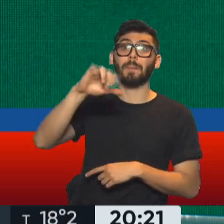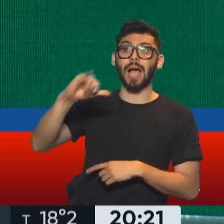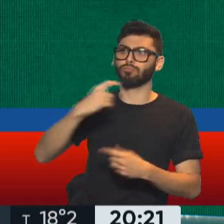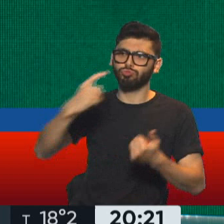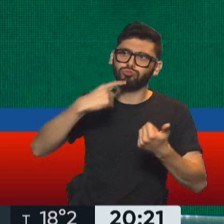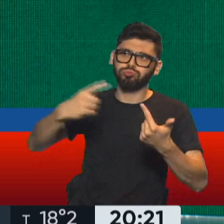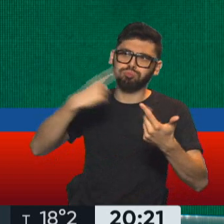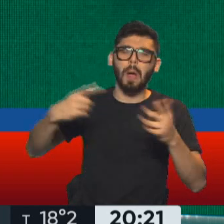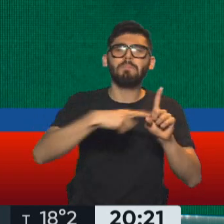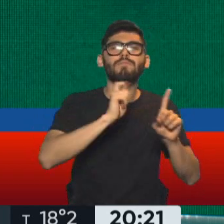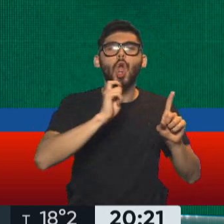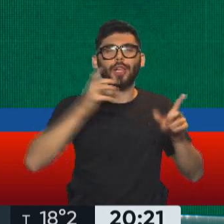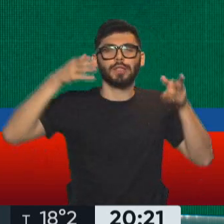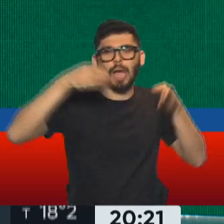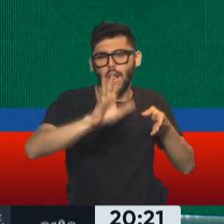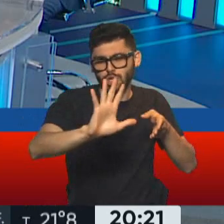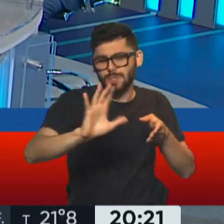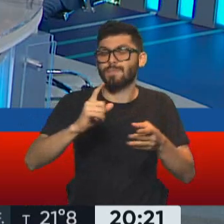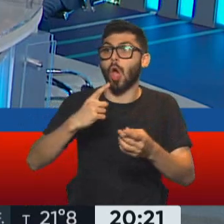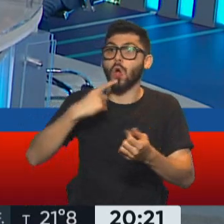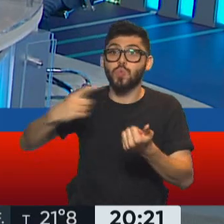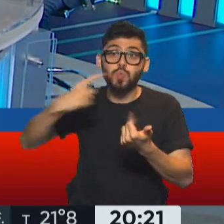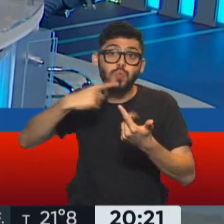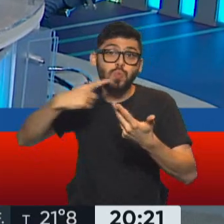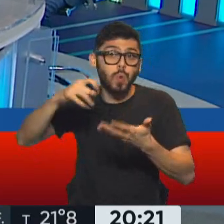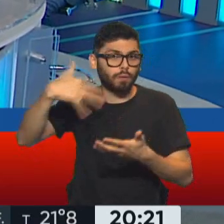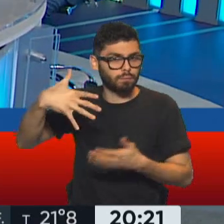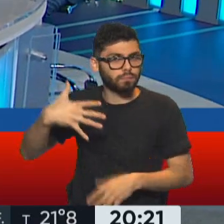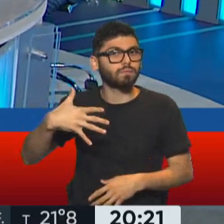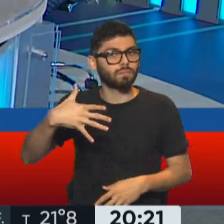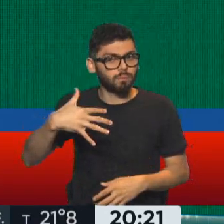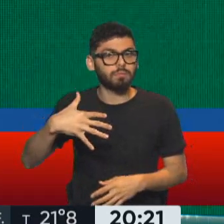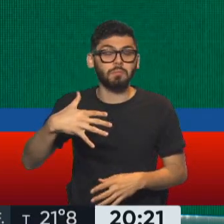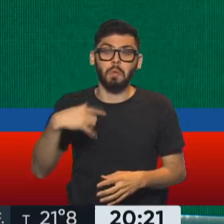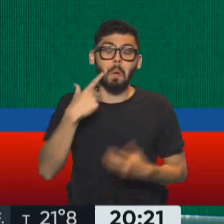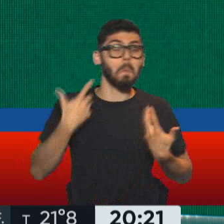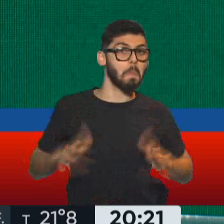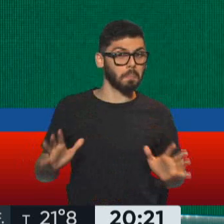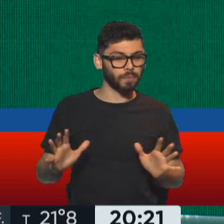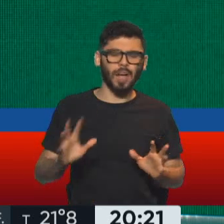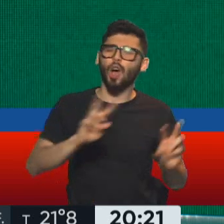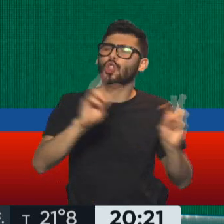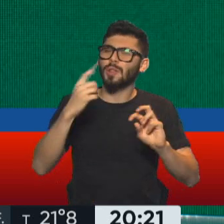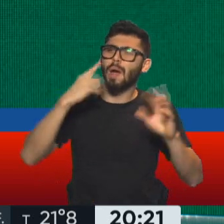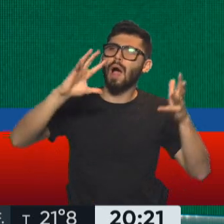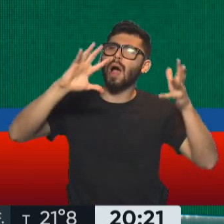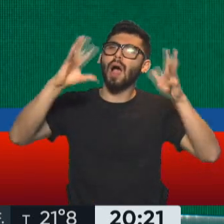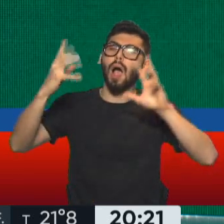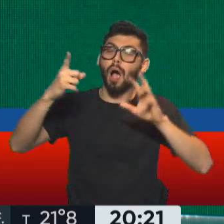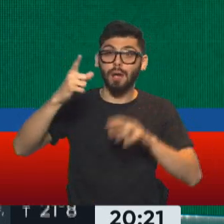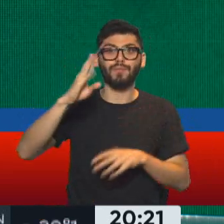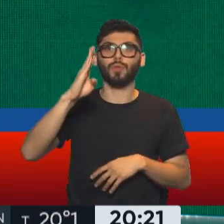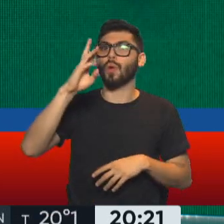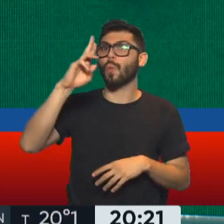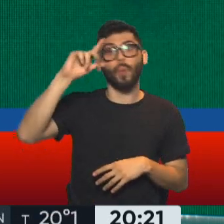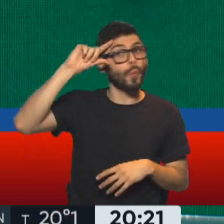en el periodista, ¿no? Pero me parece que naturalizamos ese tipo de situaciones. Sí. Ahora, la cuestión ambiental. Es todo un tema, ¿no? Lo tira Miriam Bregman sobre la mesa. Me parece